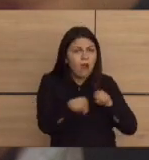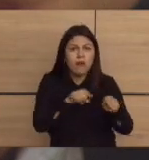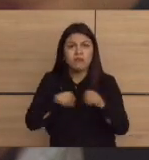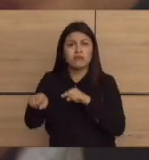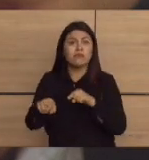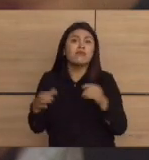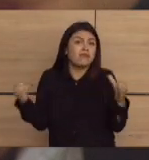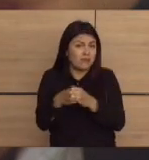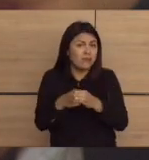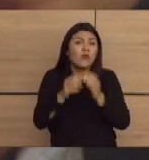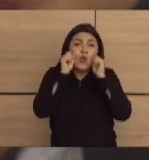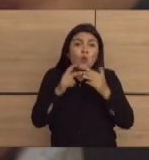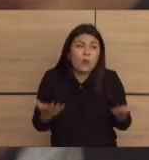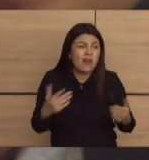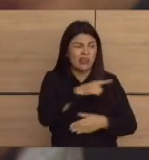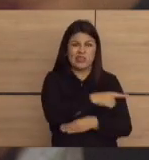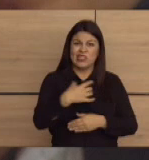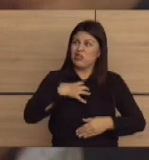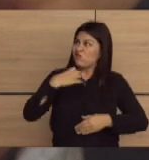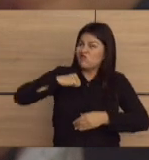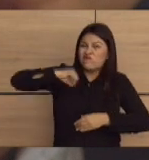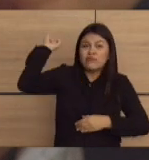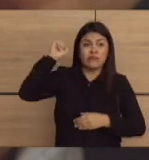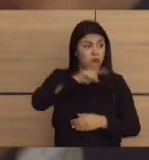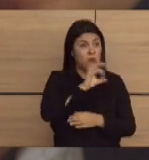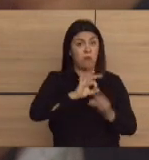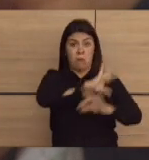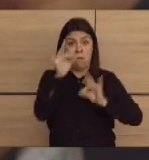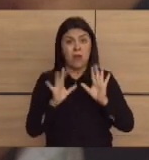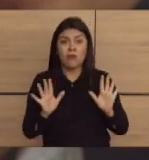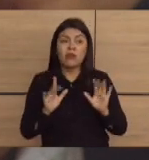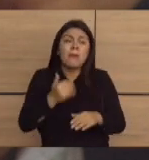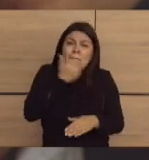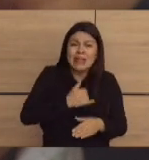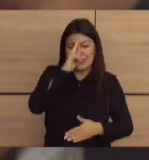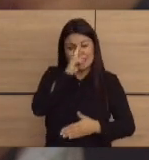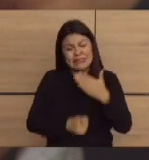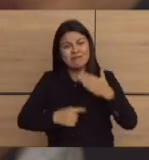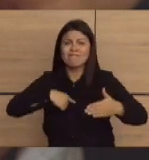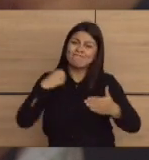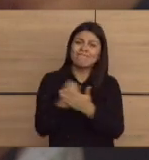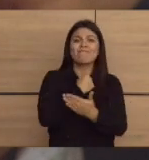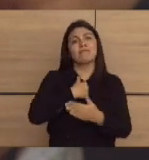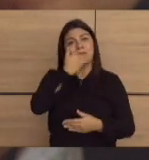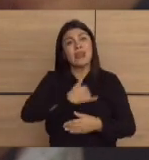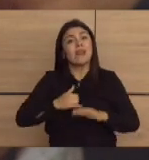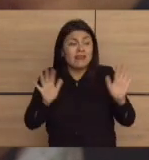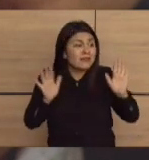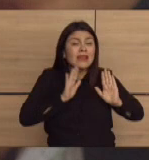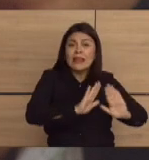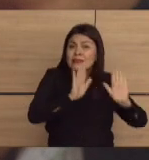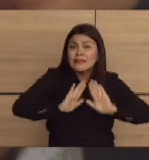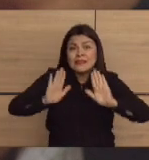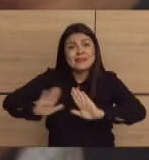humana seres falibles, con imperfecciones, con aciertos y desaciertos, que en la revisión histórica